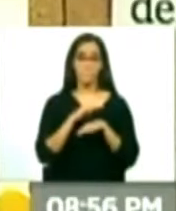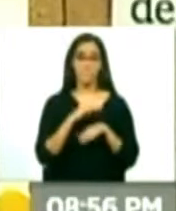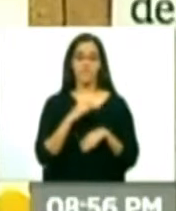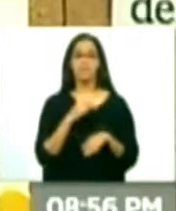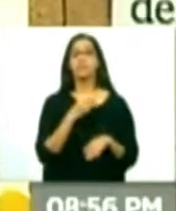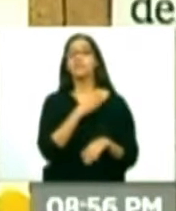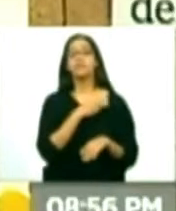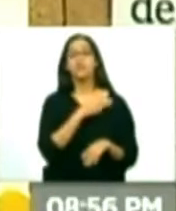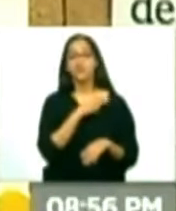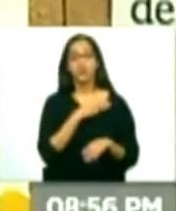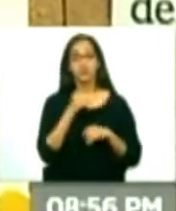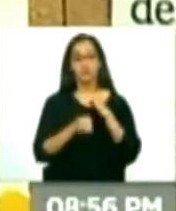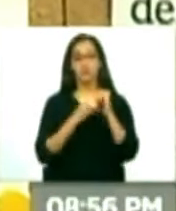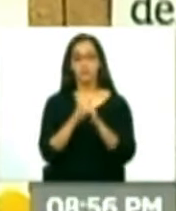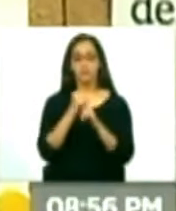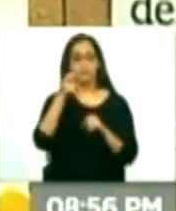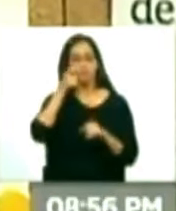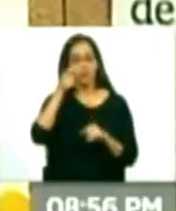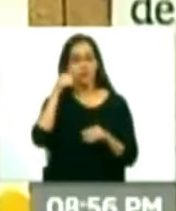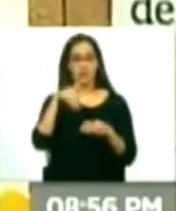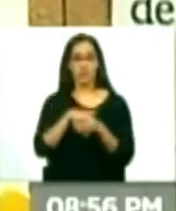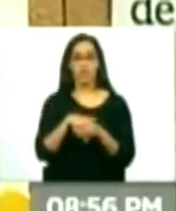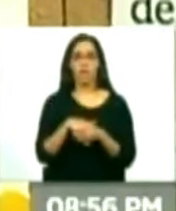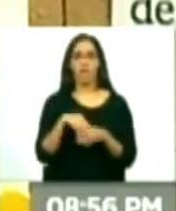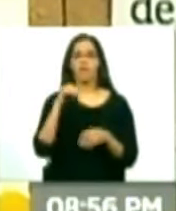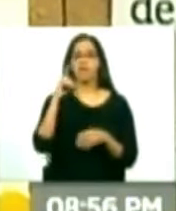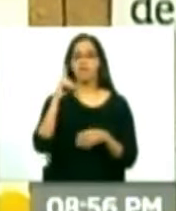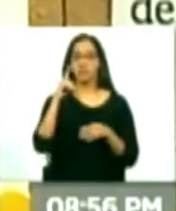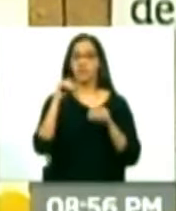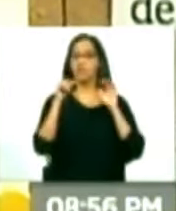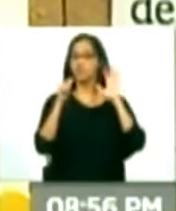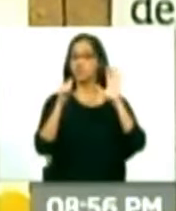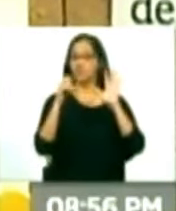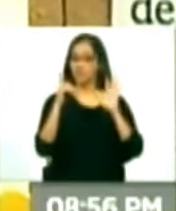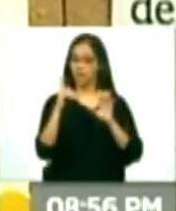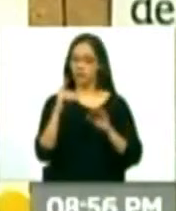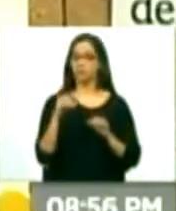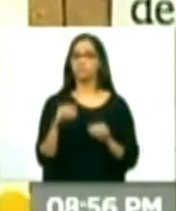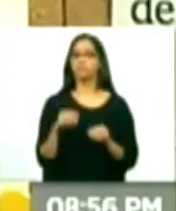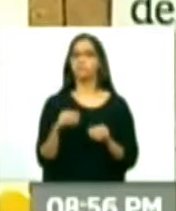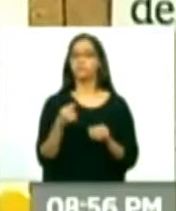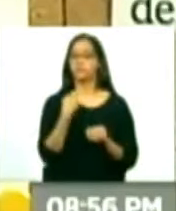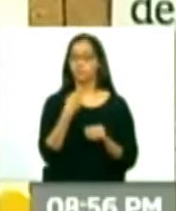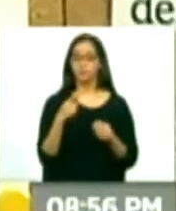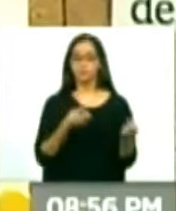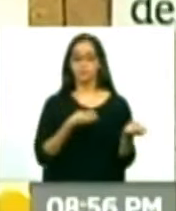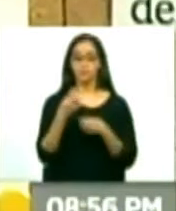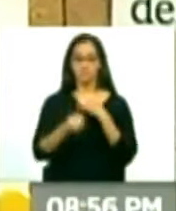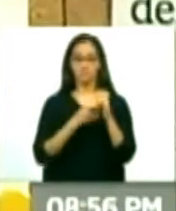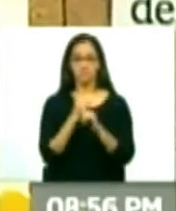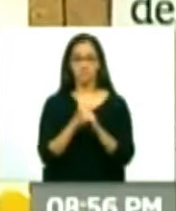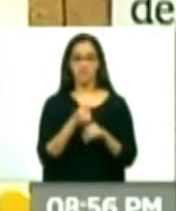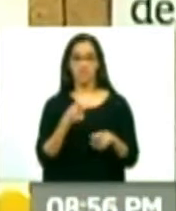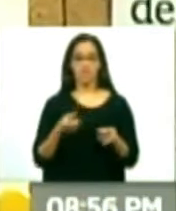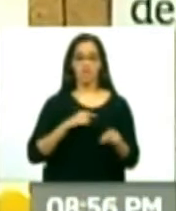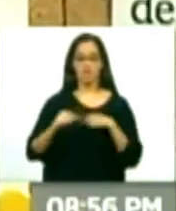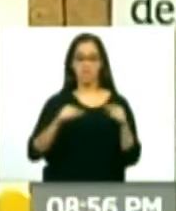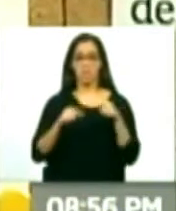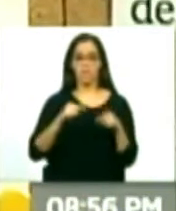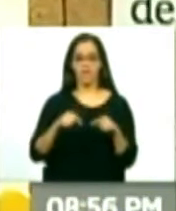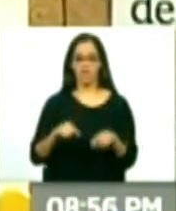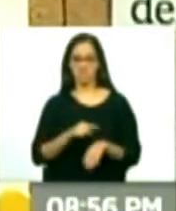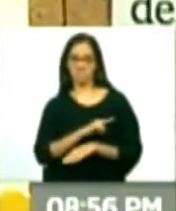electoral. El CNE invitó como acompañantes internacionales a la CELA y a los regímenes autoritarios de Rusia, China, Irán y